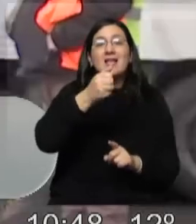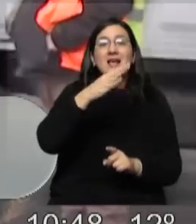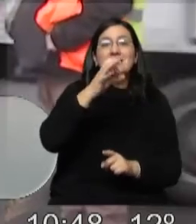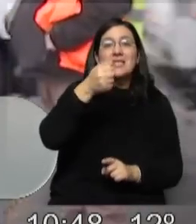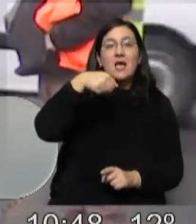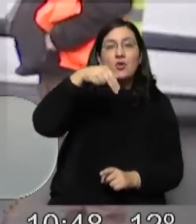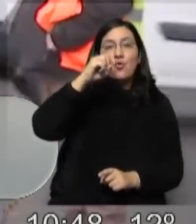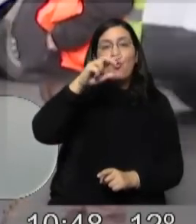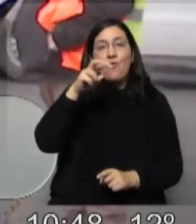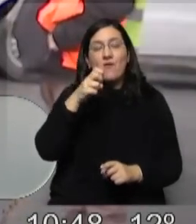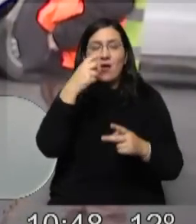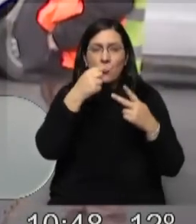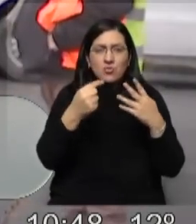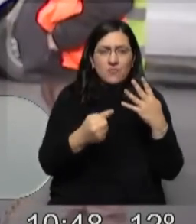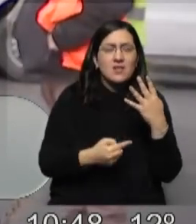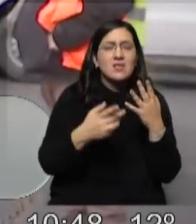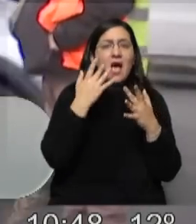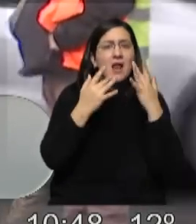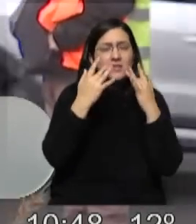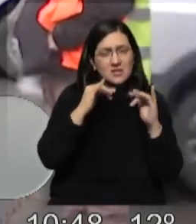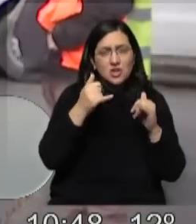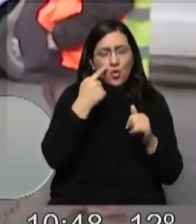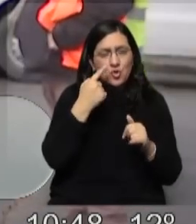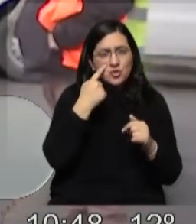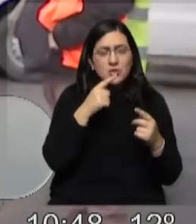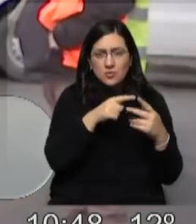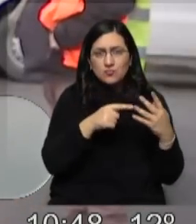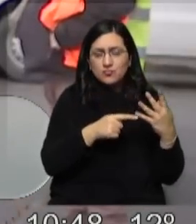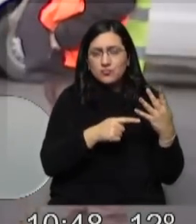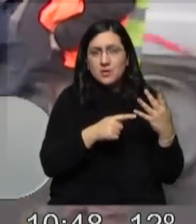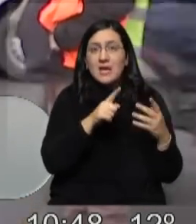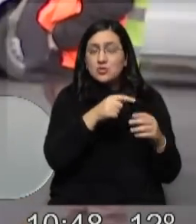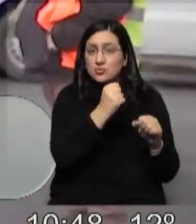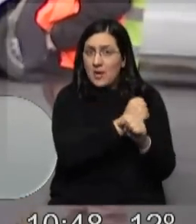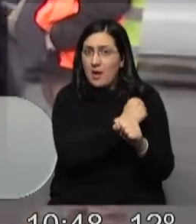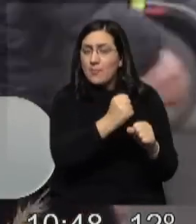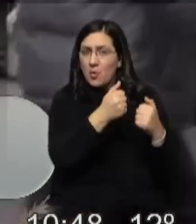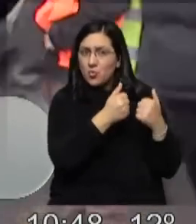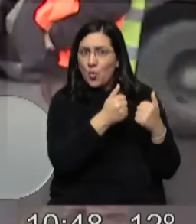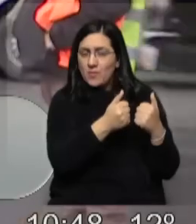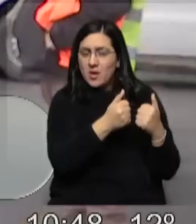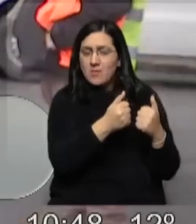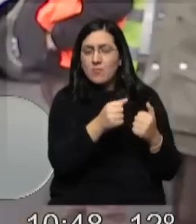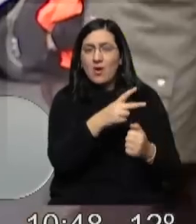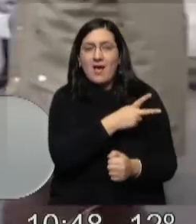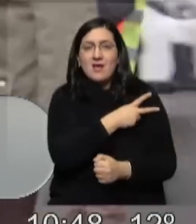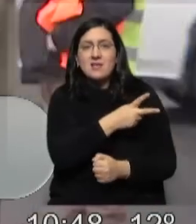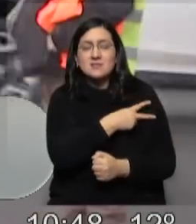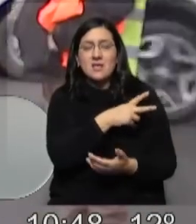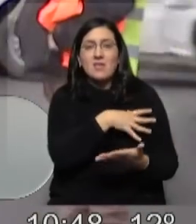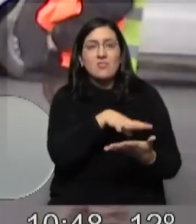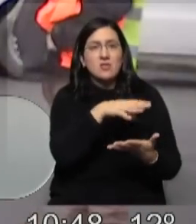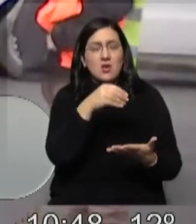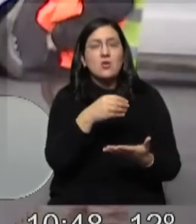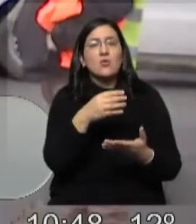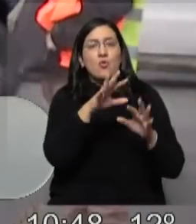Casanova, también como otros artistas, otras personas conocidas, sí estaban todos avalados por la gerencia de Antel con